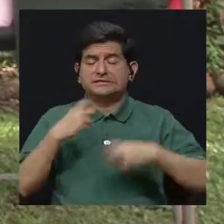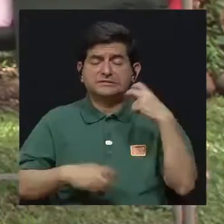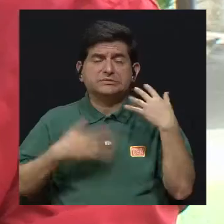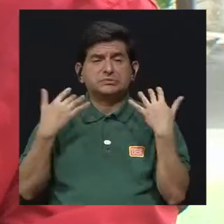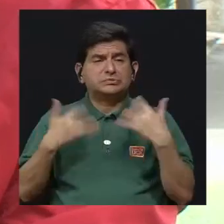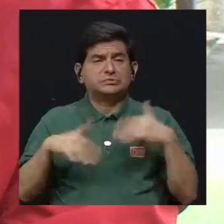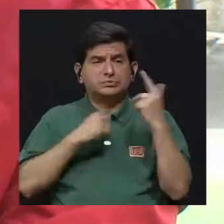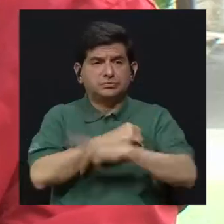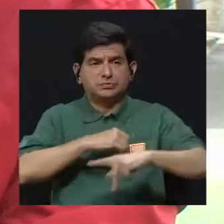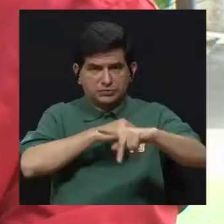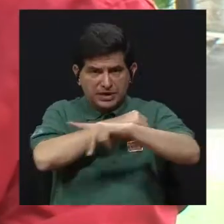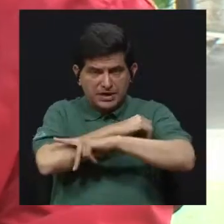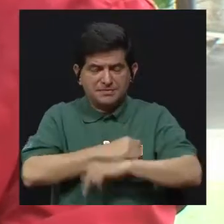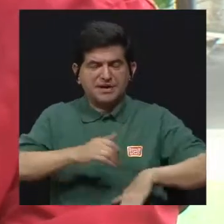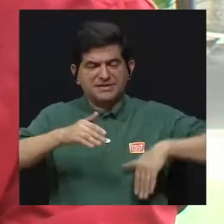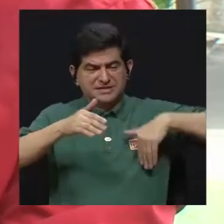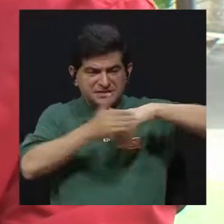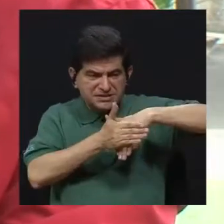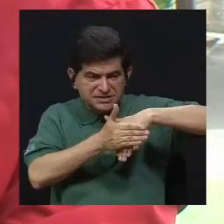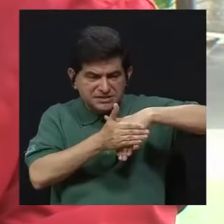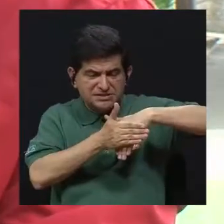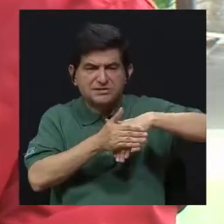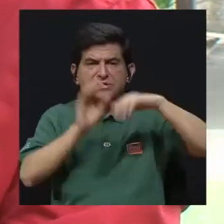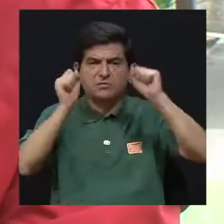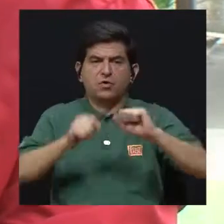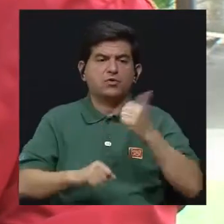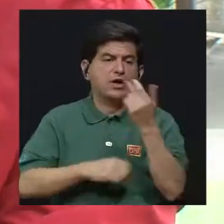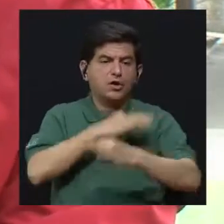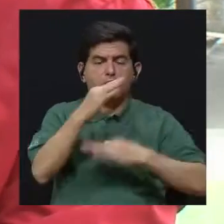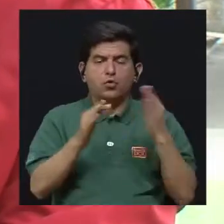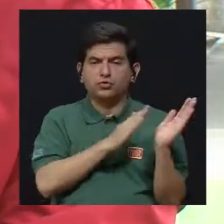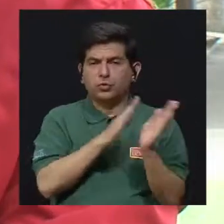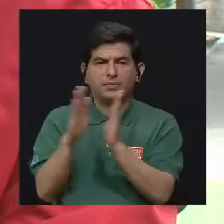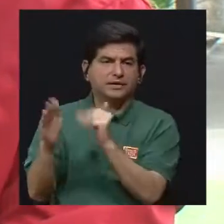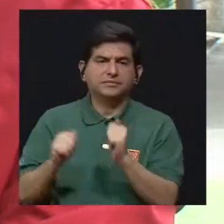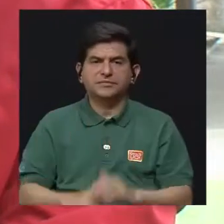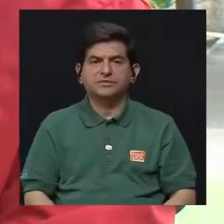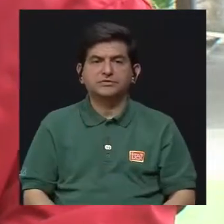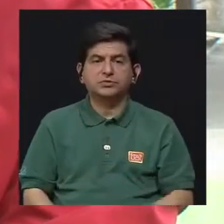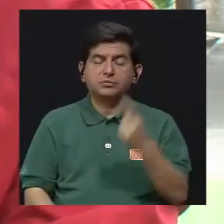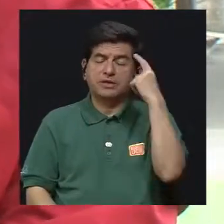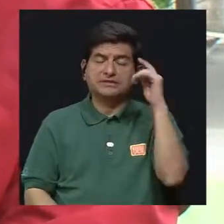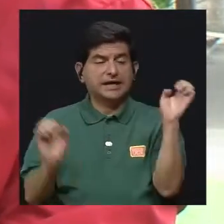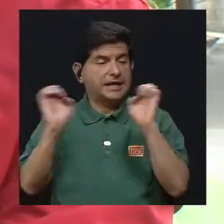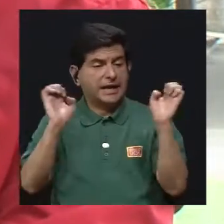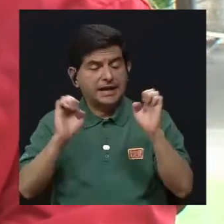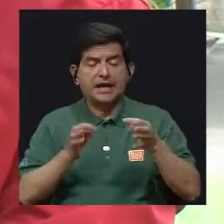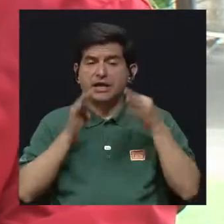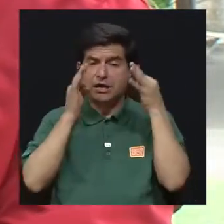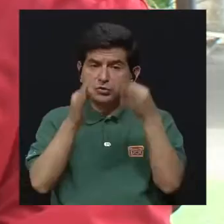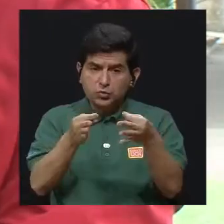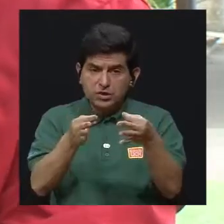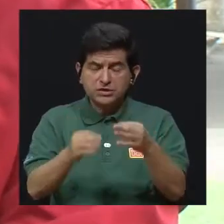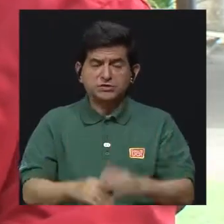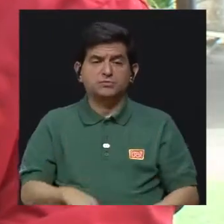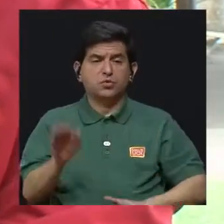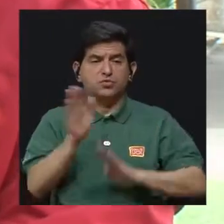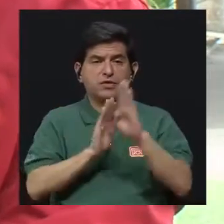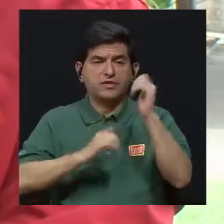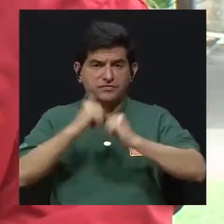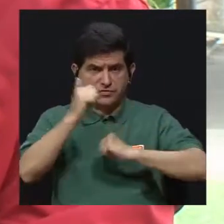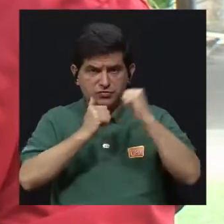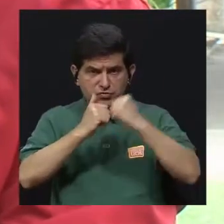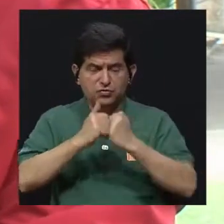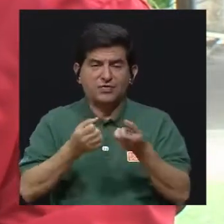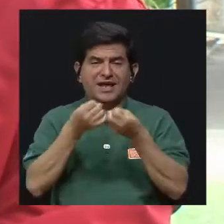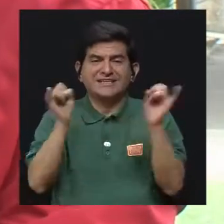problema, porque ese país va a estar estancado para hacer cualquier otro tipo de planificación, ya sea energética, turística, de desarrollo de